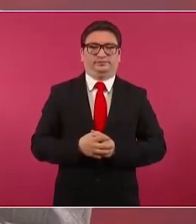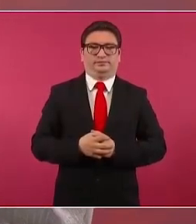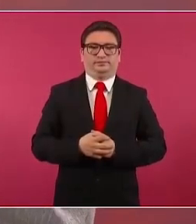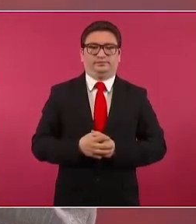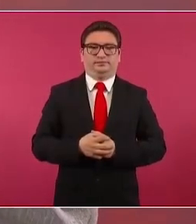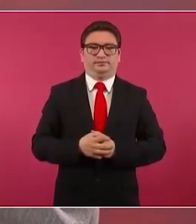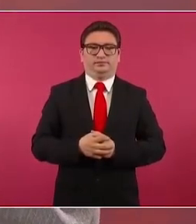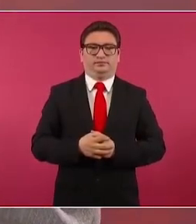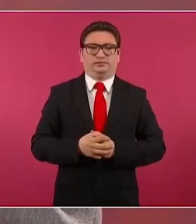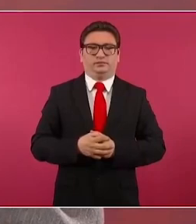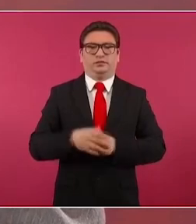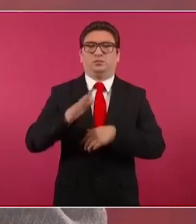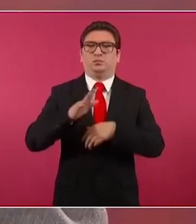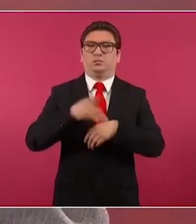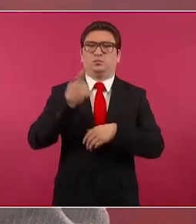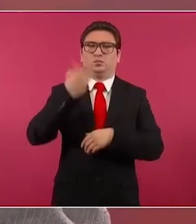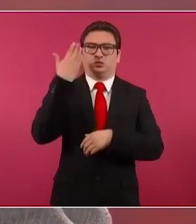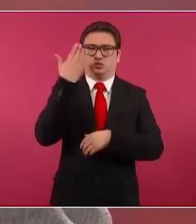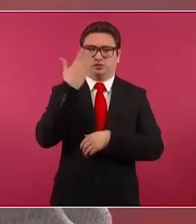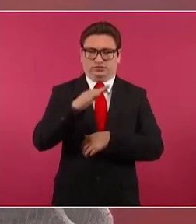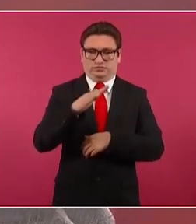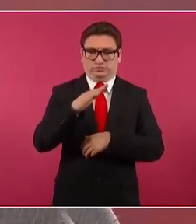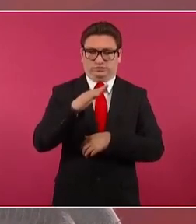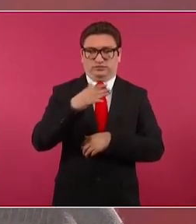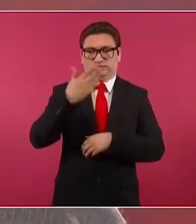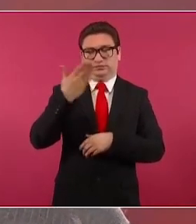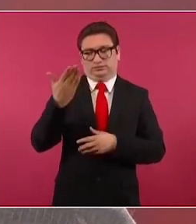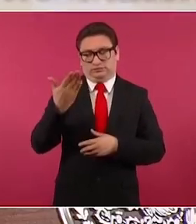Esto de conformidad con una resolución